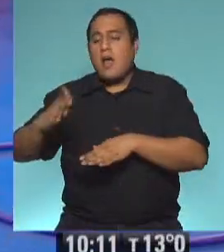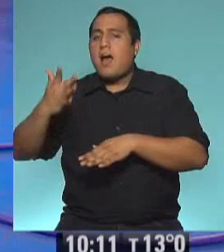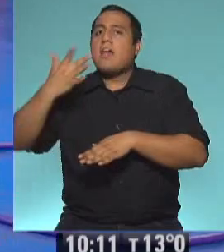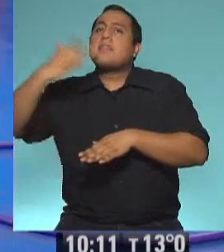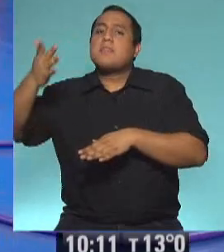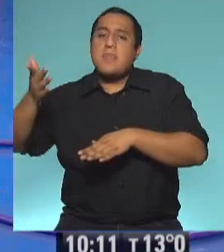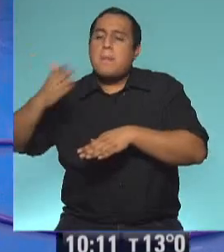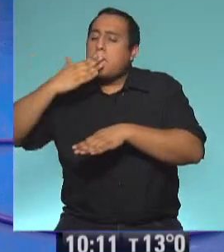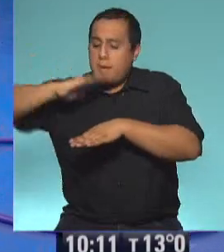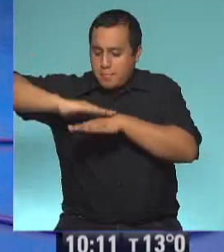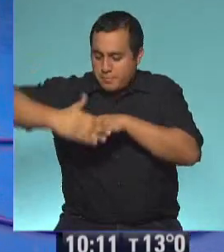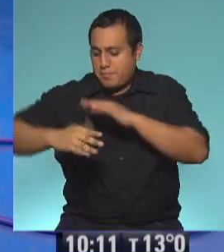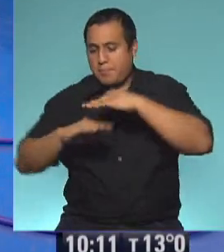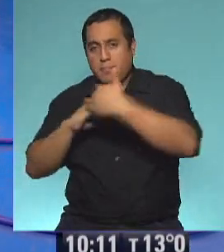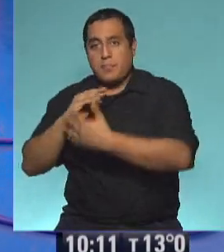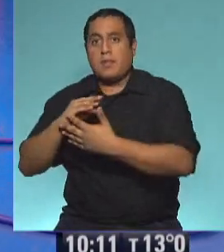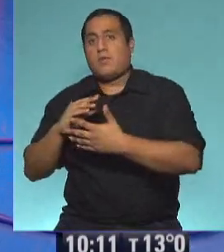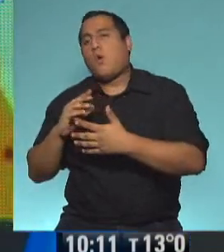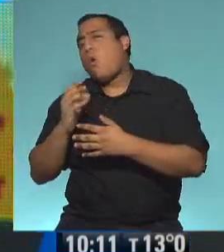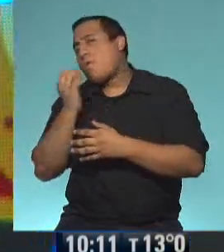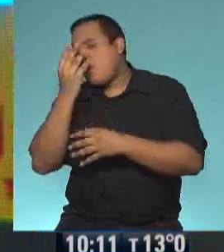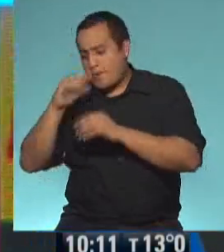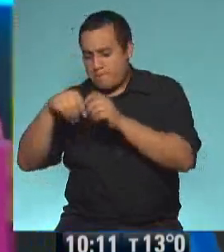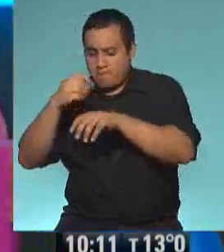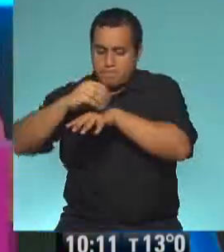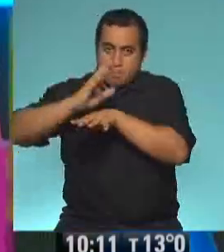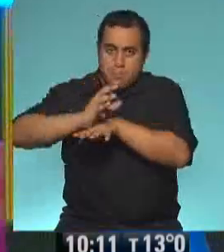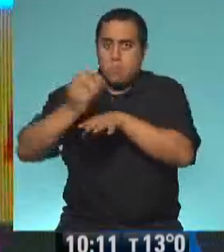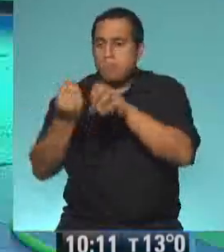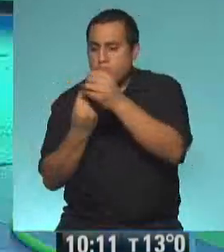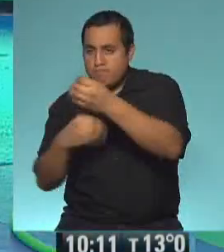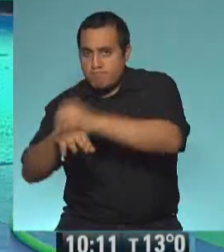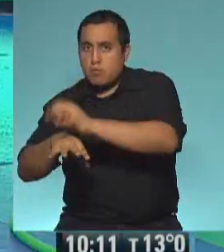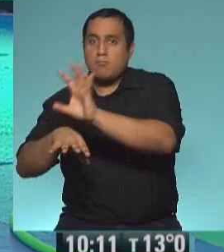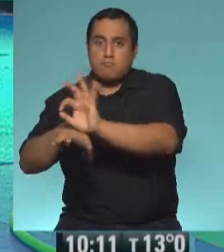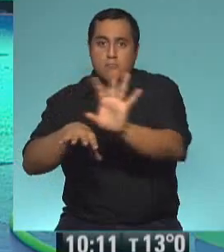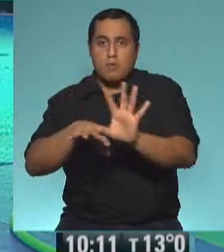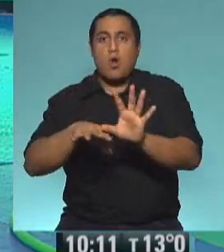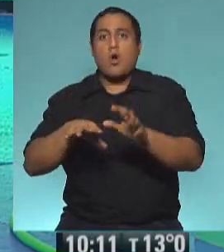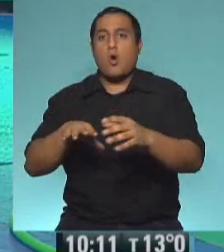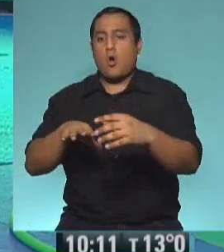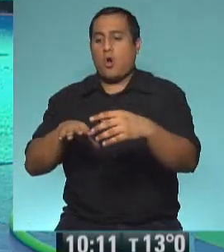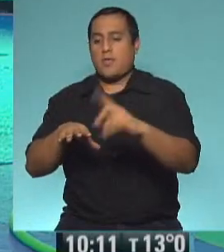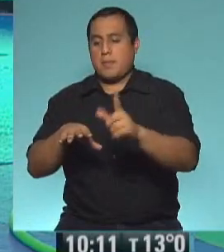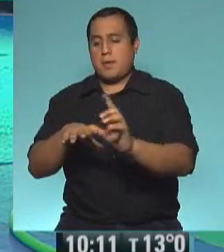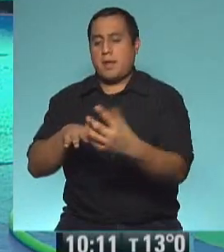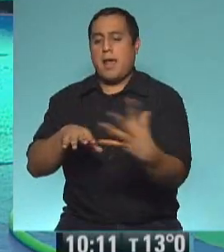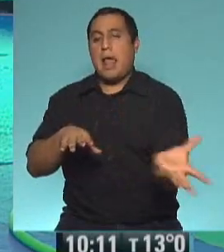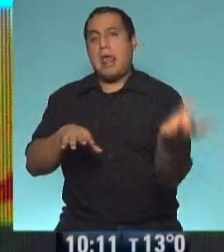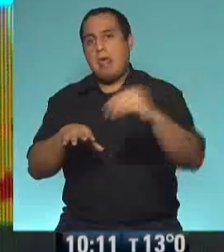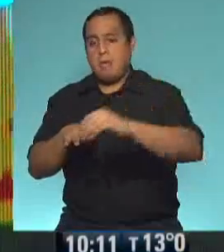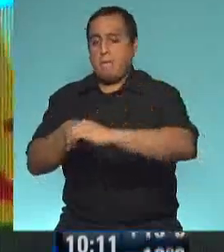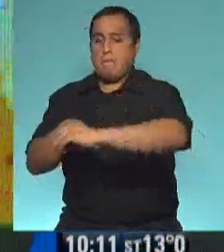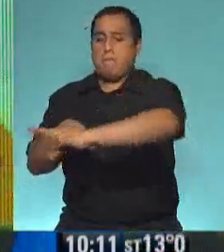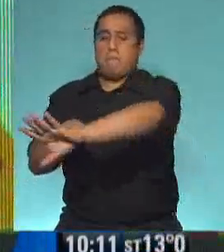pones algo, un papel, una los flor. Los haces más grandes. Le haces un moño. O los haces más grandes. Claro, en la punta le haces algo eso para que queden eso más está grandes. Buenísimo. Una punta